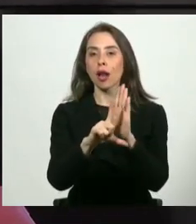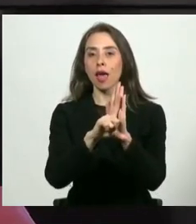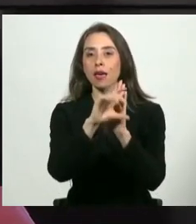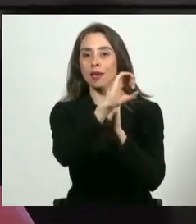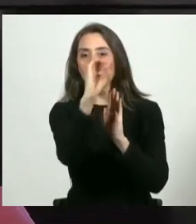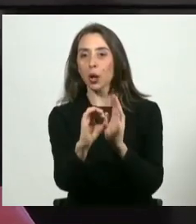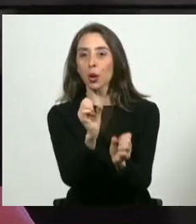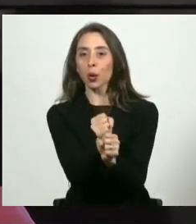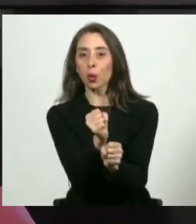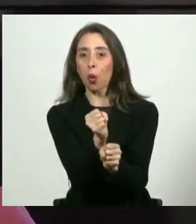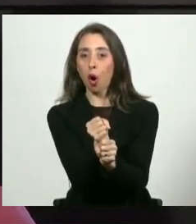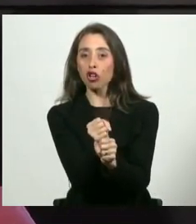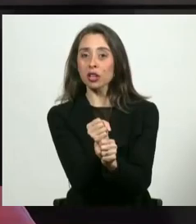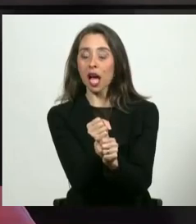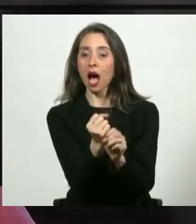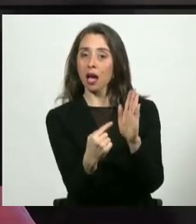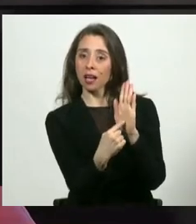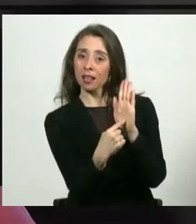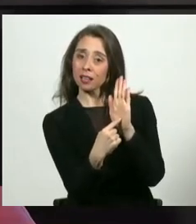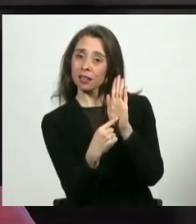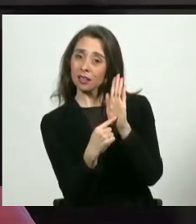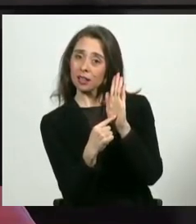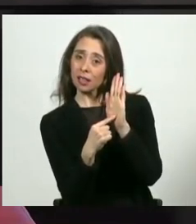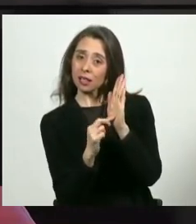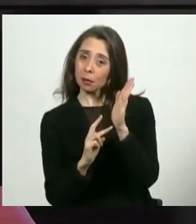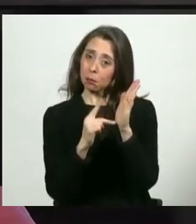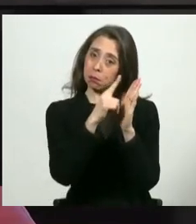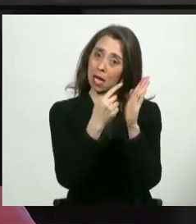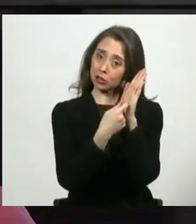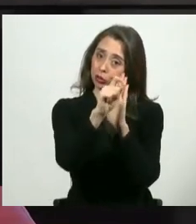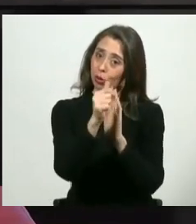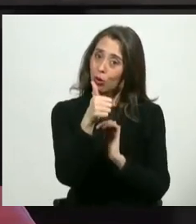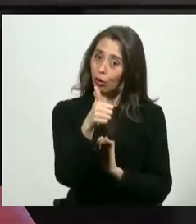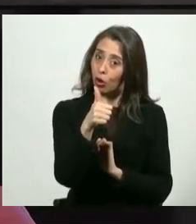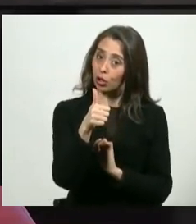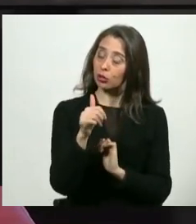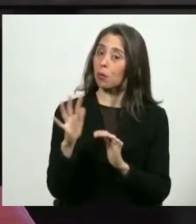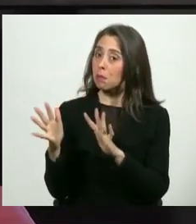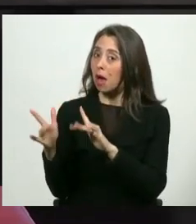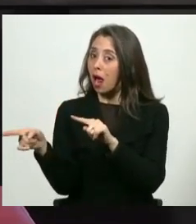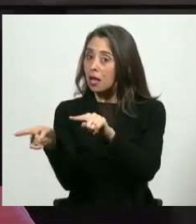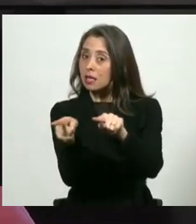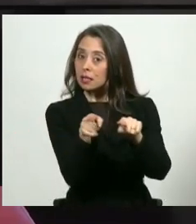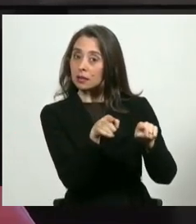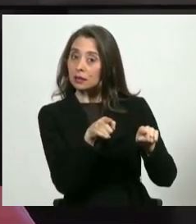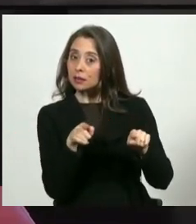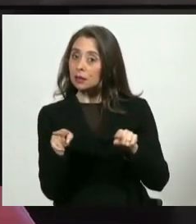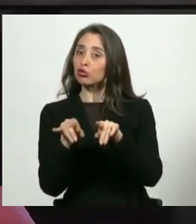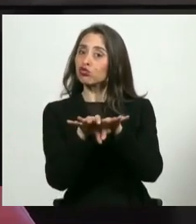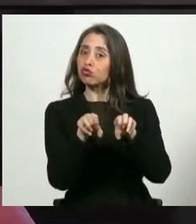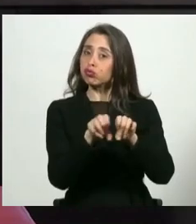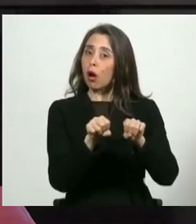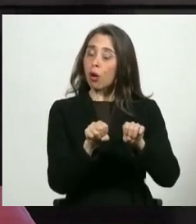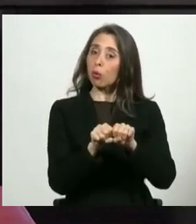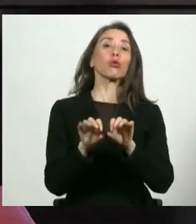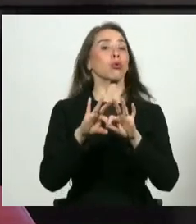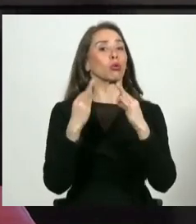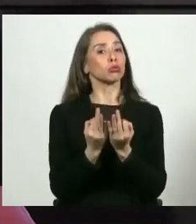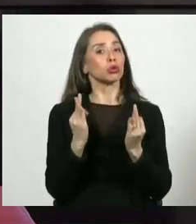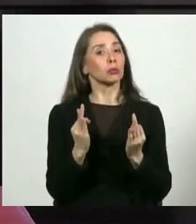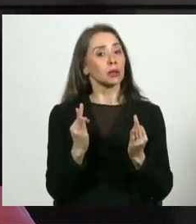cuotas es un paso en la dirección correcta, aparentemente hay un cierto consenso, un total